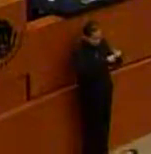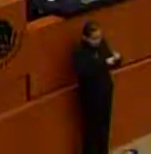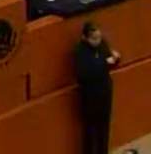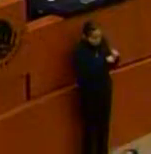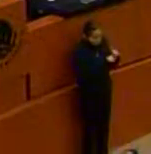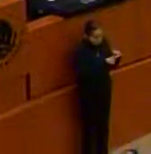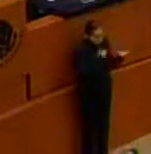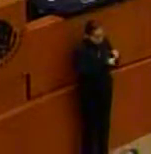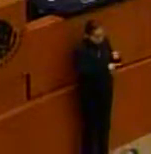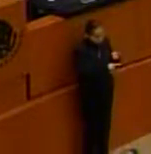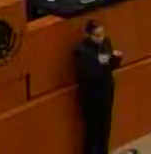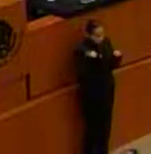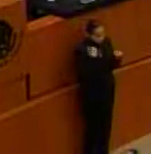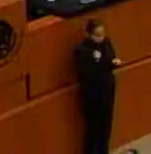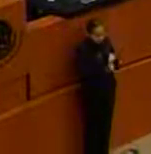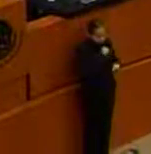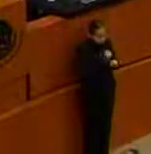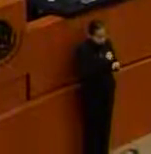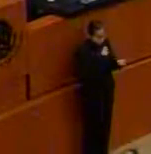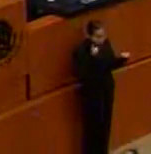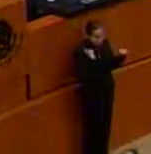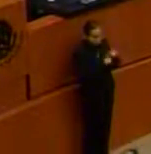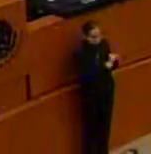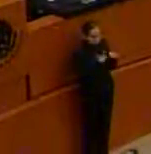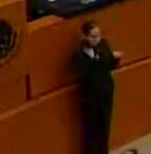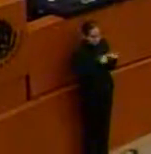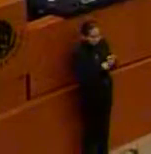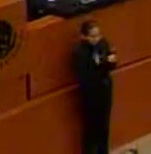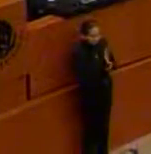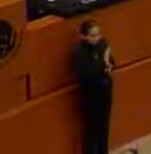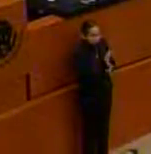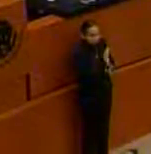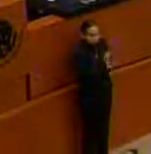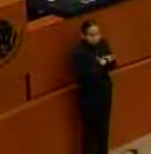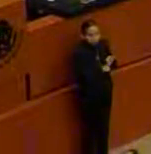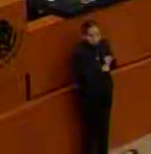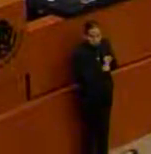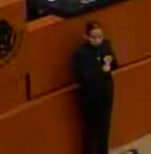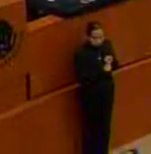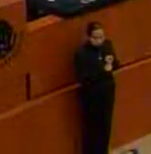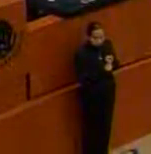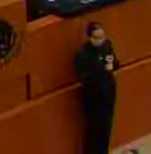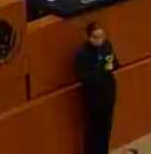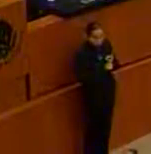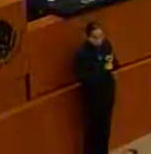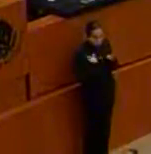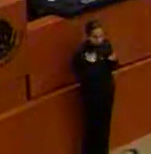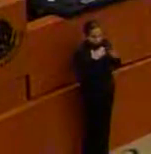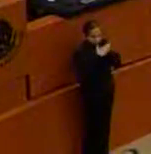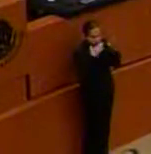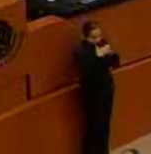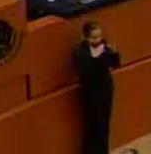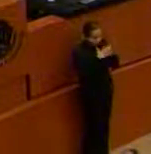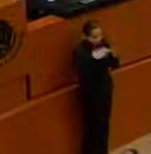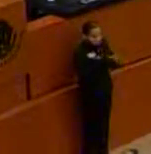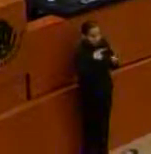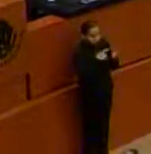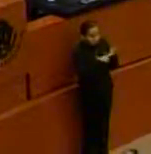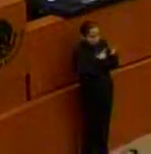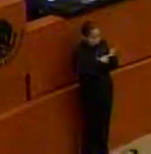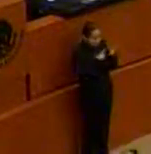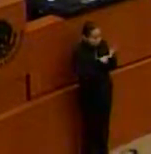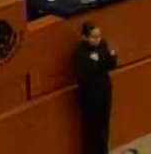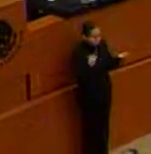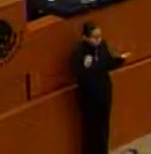persona, segundo, el automóvil, tercero, si tiene automóvil o no, tercero, el domicilio, y